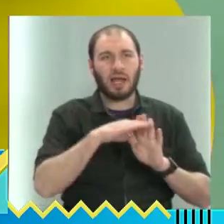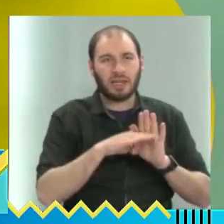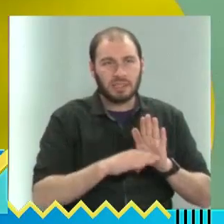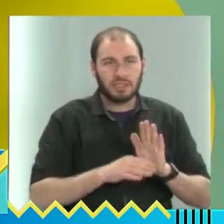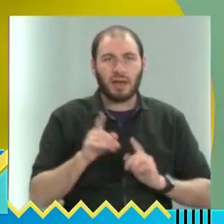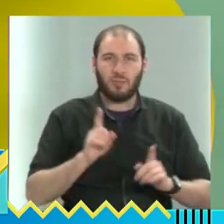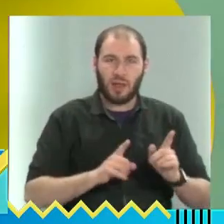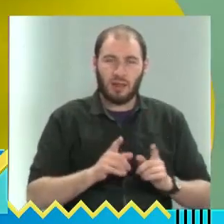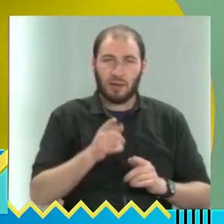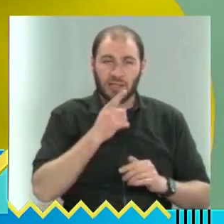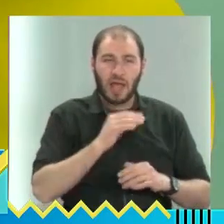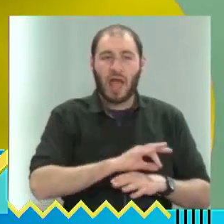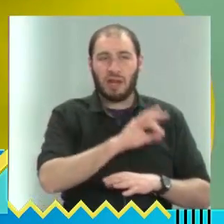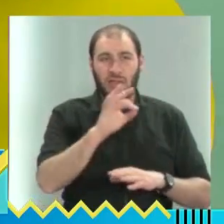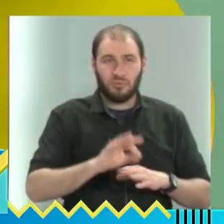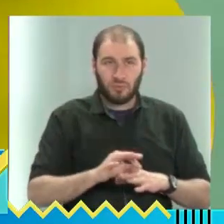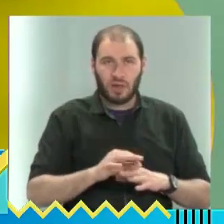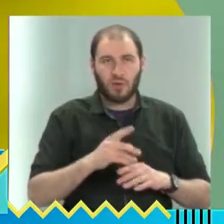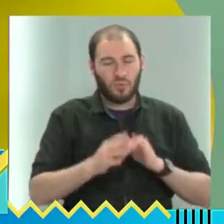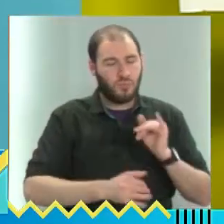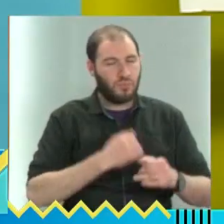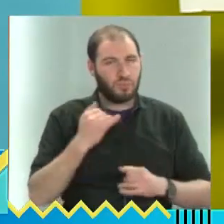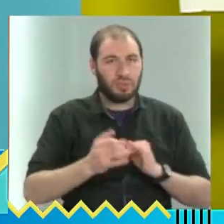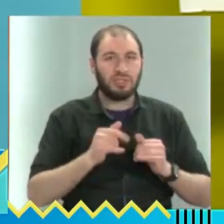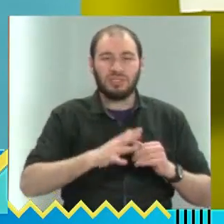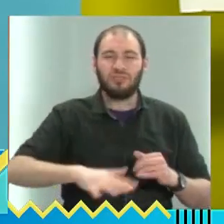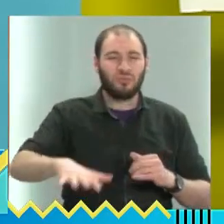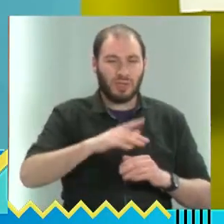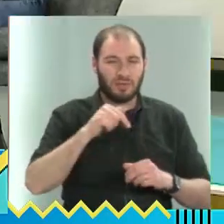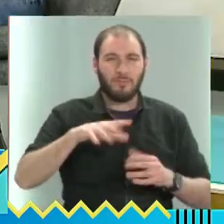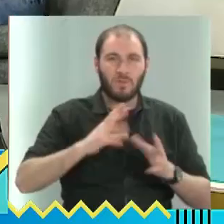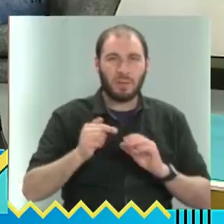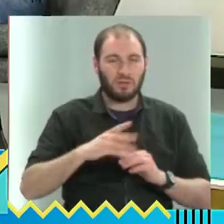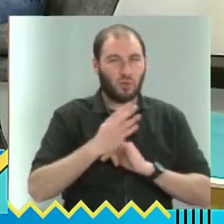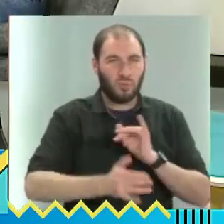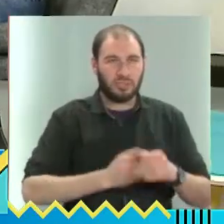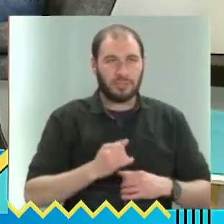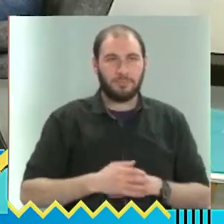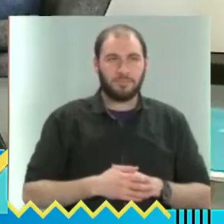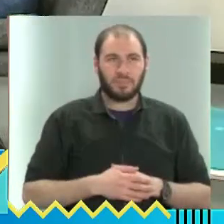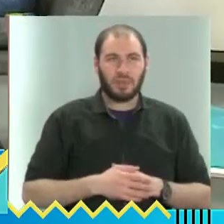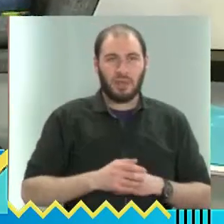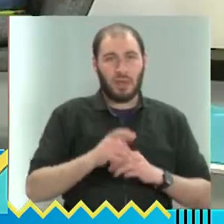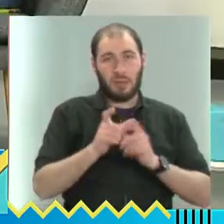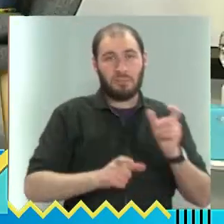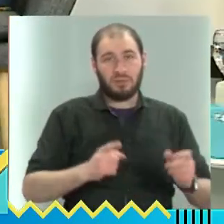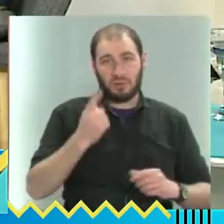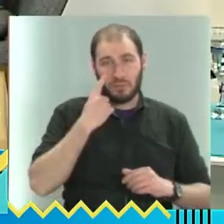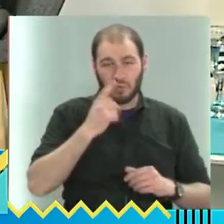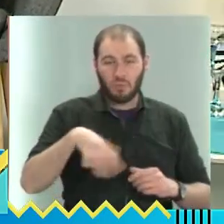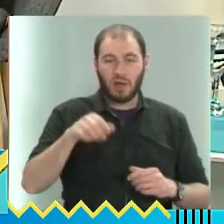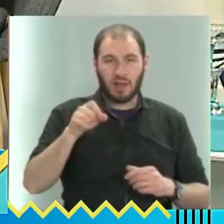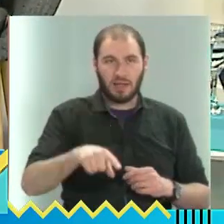tiene. Yo creo que la arquitectura dice mucho, la arquitectura y el urbanismo en este caso, dice mucho de la gente que vive en esas